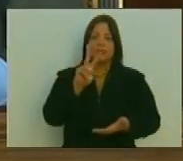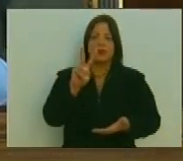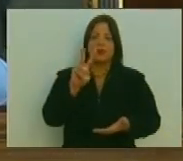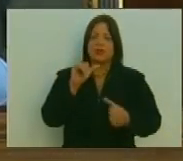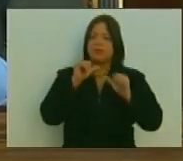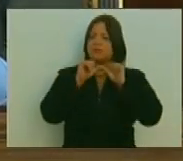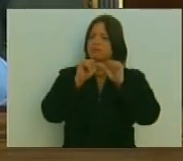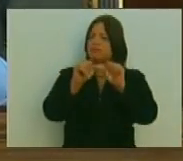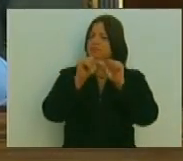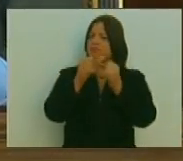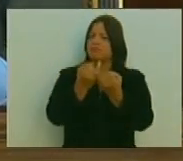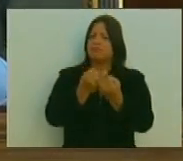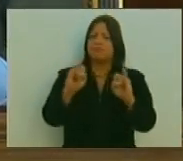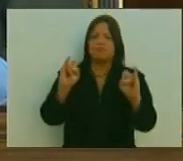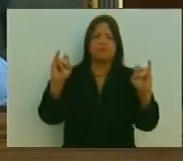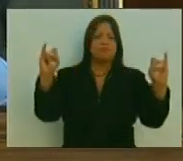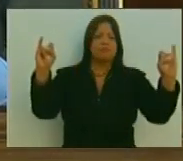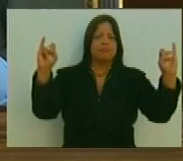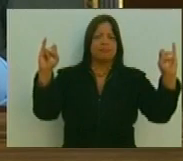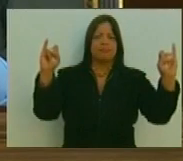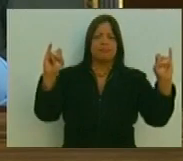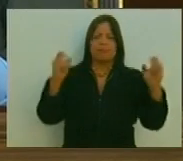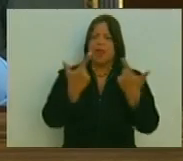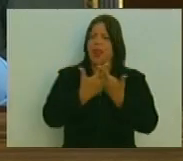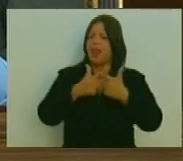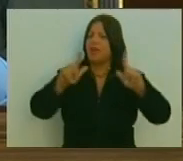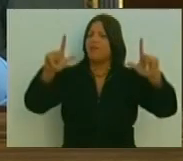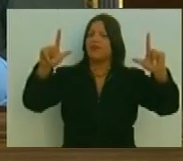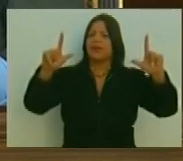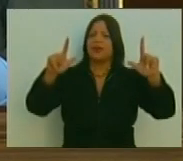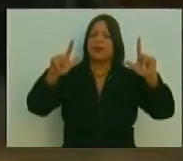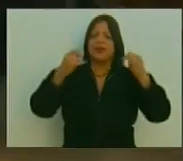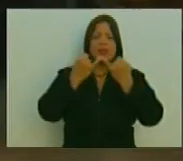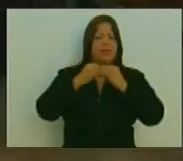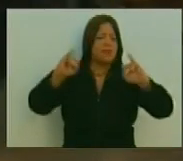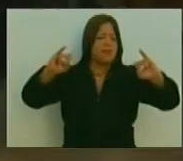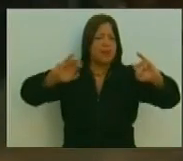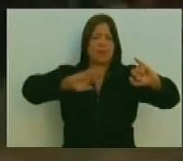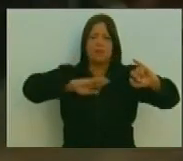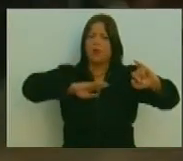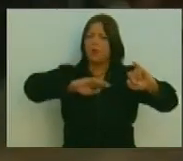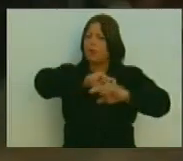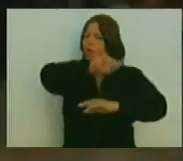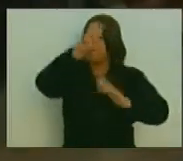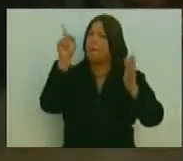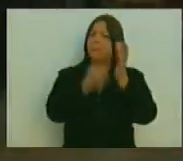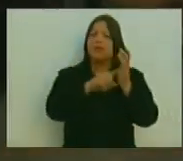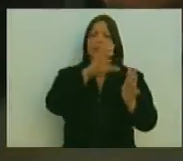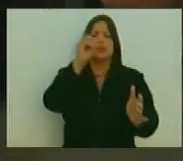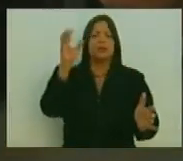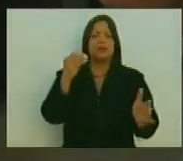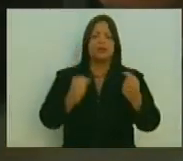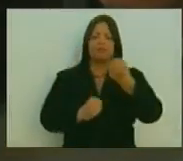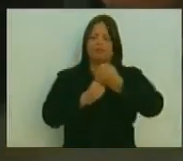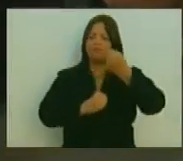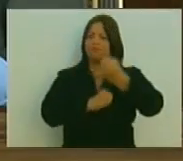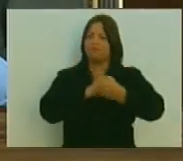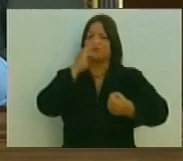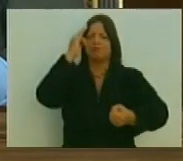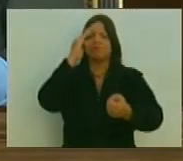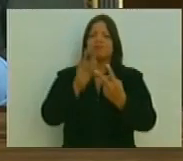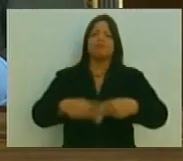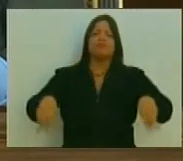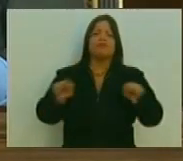será siempre irrevocablemente libre, soberana e independiente, y fundamenta su patrimonio moral y sus valores